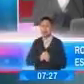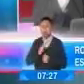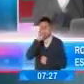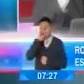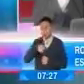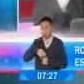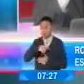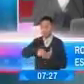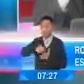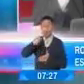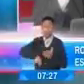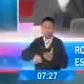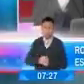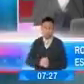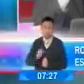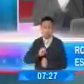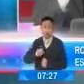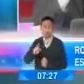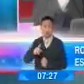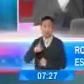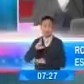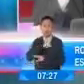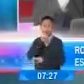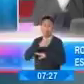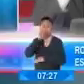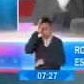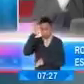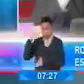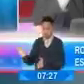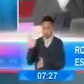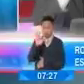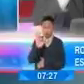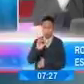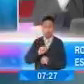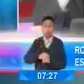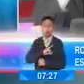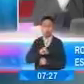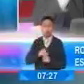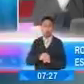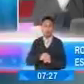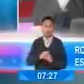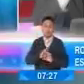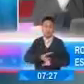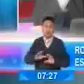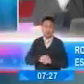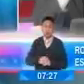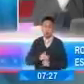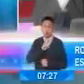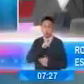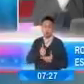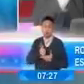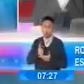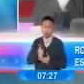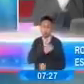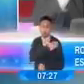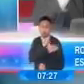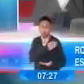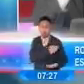habla de un contrato, nunca se habla de nombrar un director de un hospital, nunca se habla de ninguna cosa que pueda que